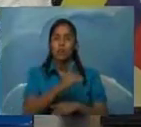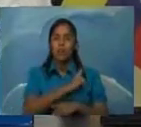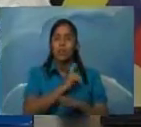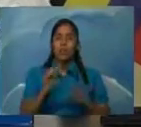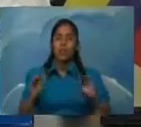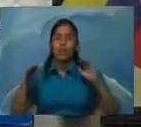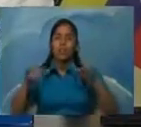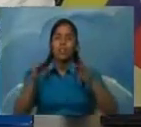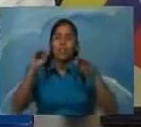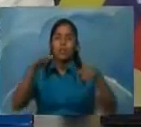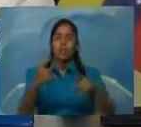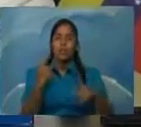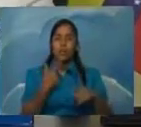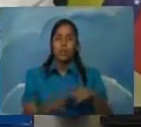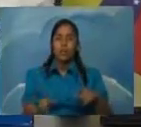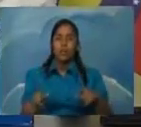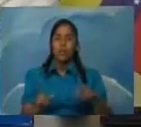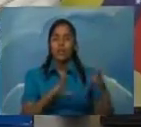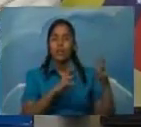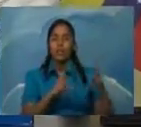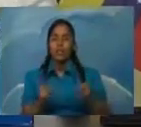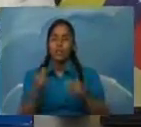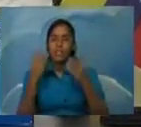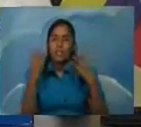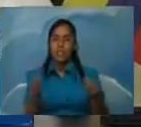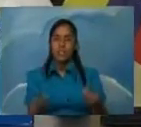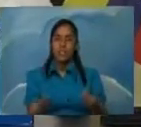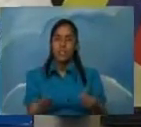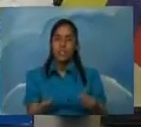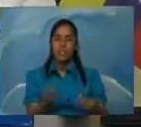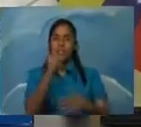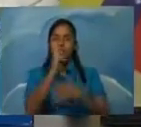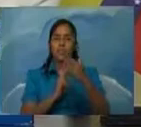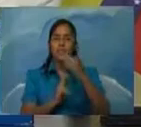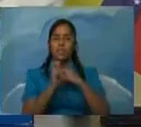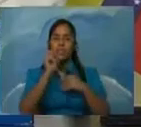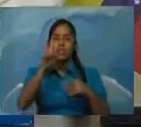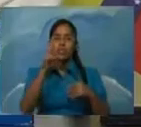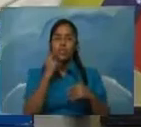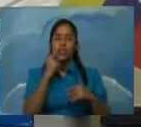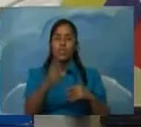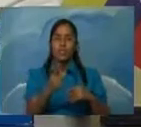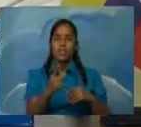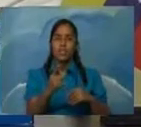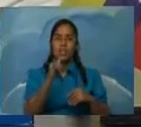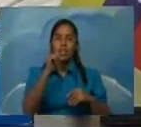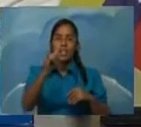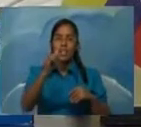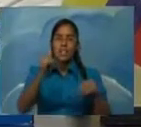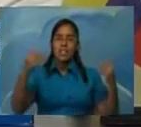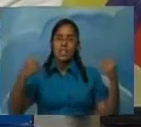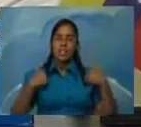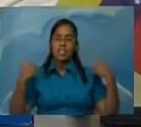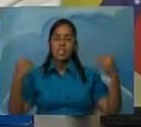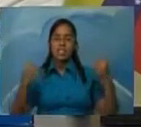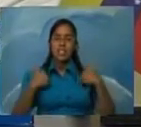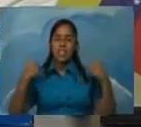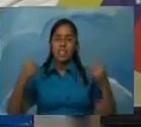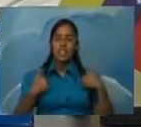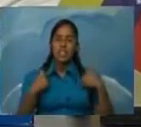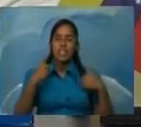mar, pero tierra seca? Versículo 2 dice: y sacrificarás